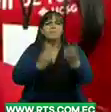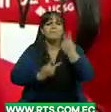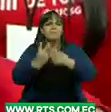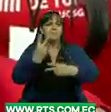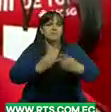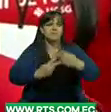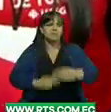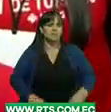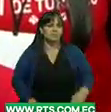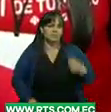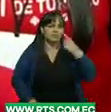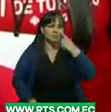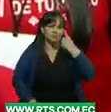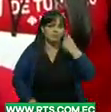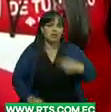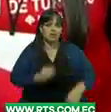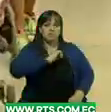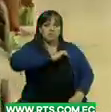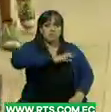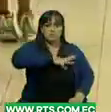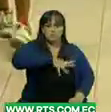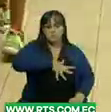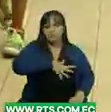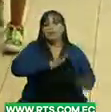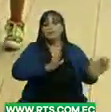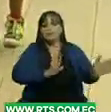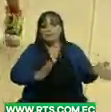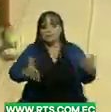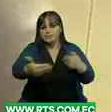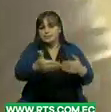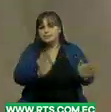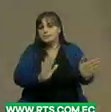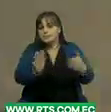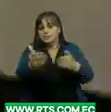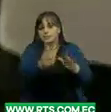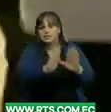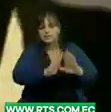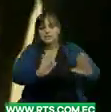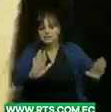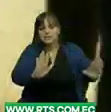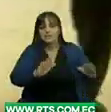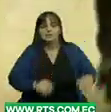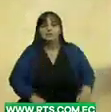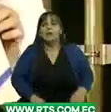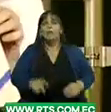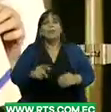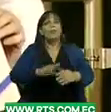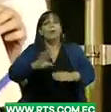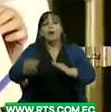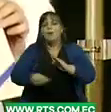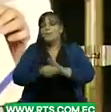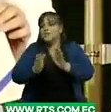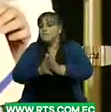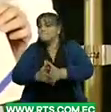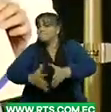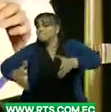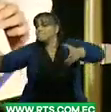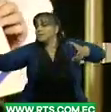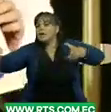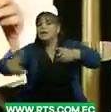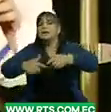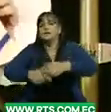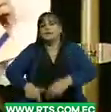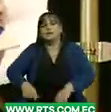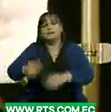400 metros más que en otras ediciones para los stands. Además que desde Francia nos acompaña el director de la